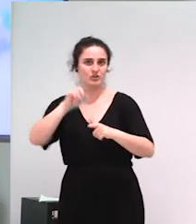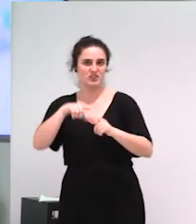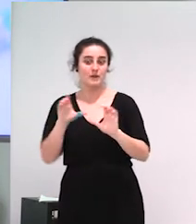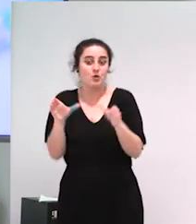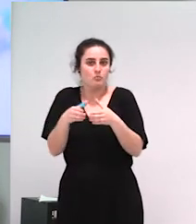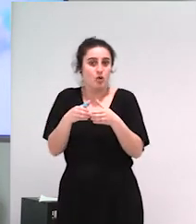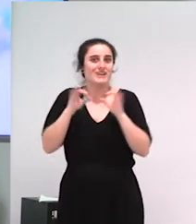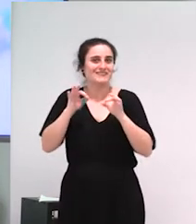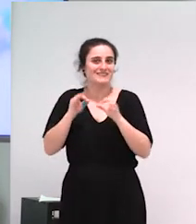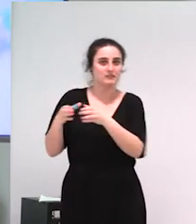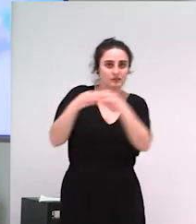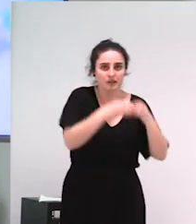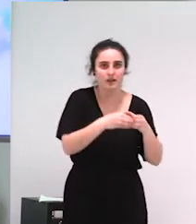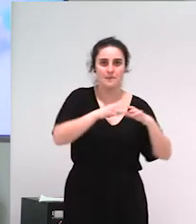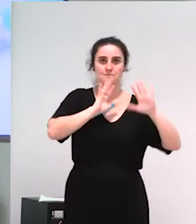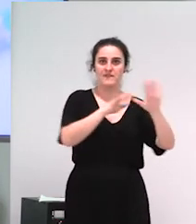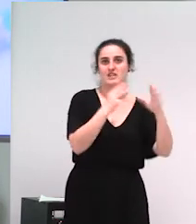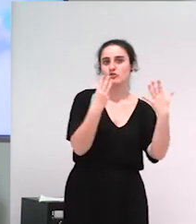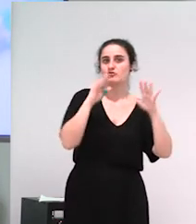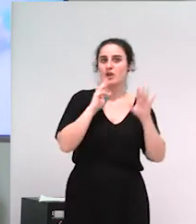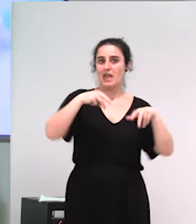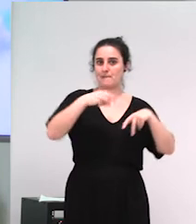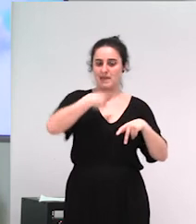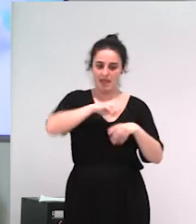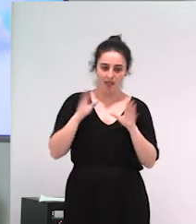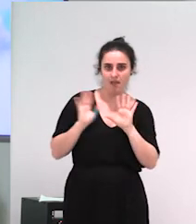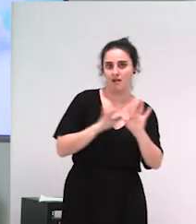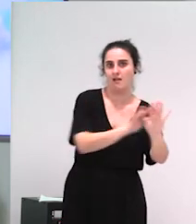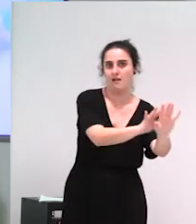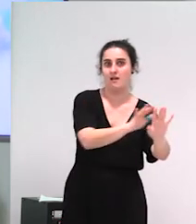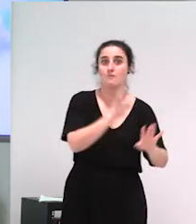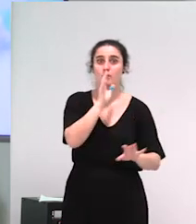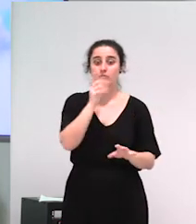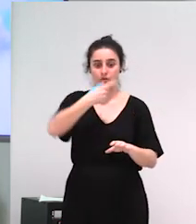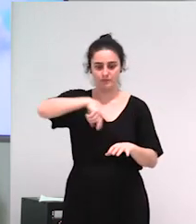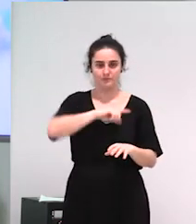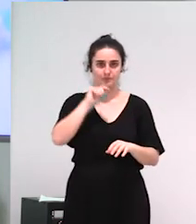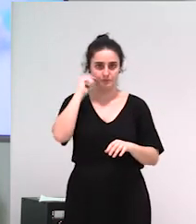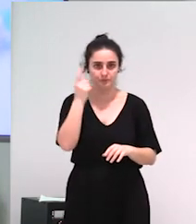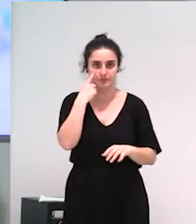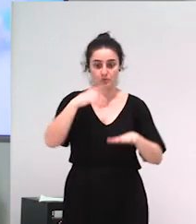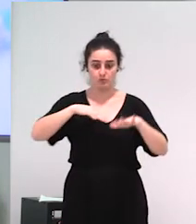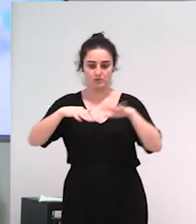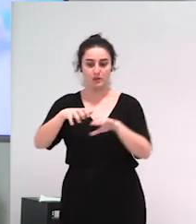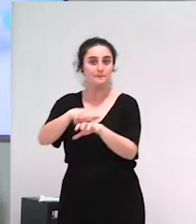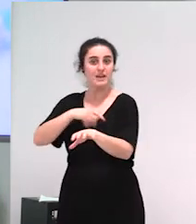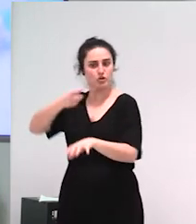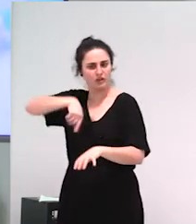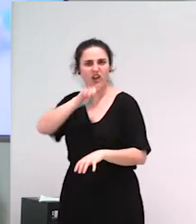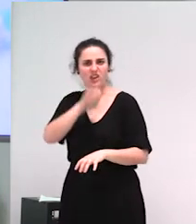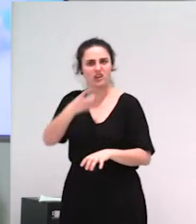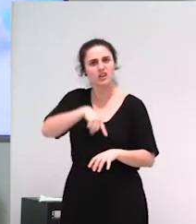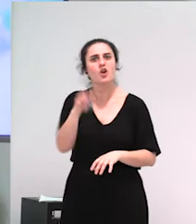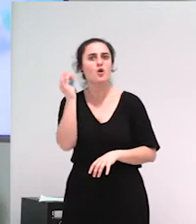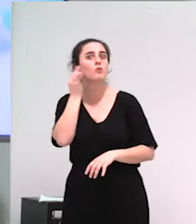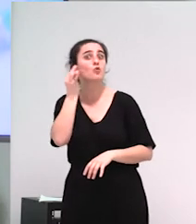ir a la concentración del 8 de marzo. Y lo hicimos porque nos dimos cuenta de que la mayoría del movimiento éramos mujeres que